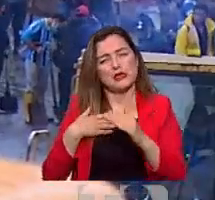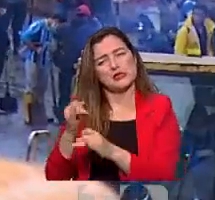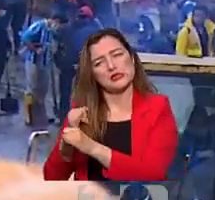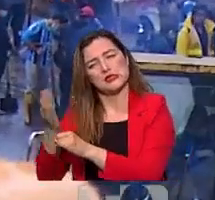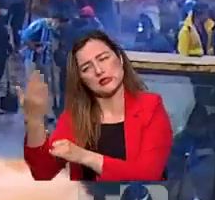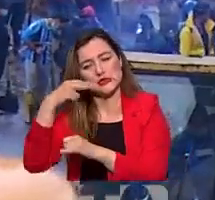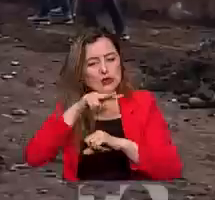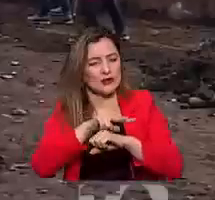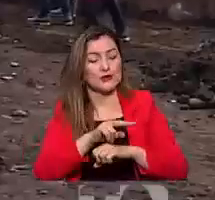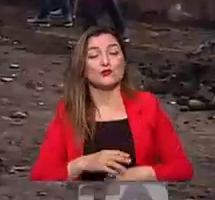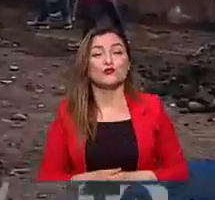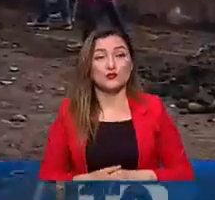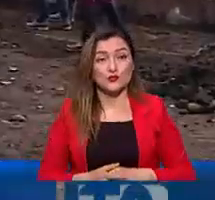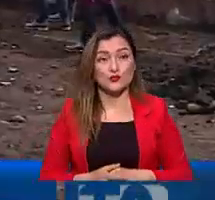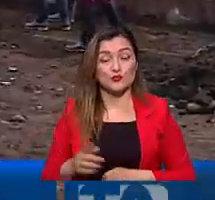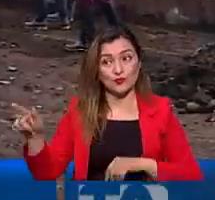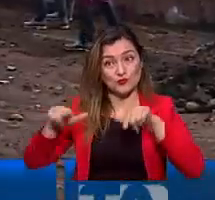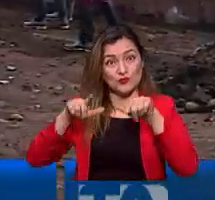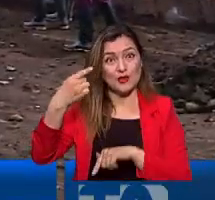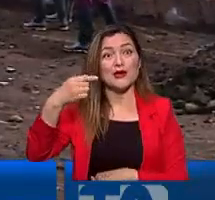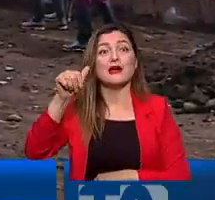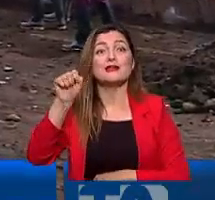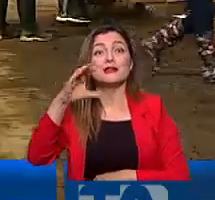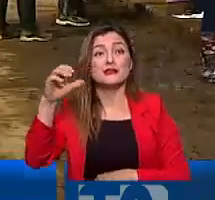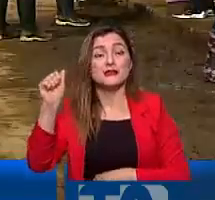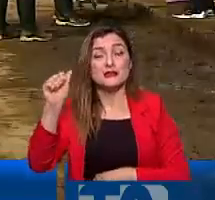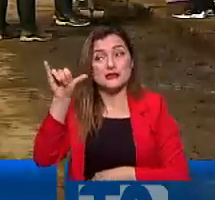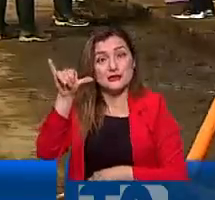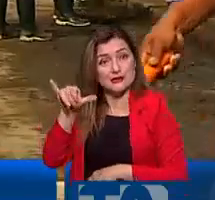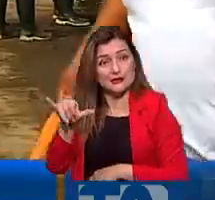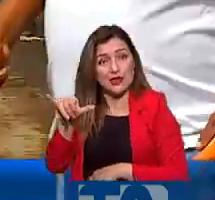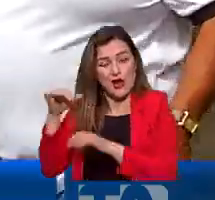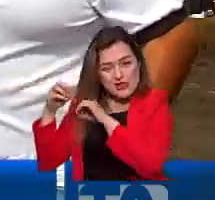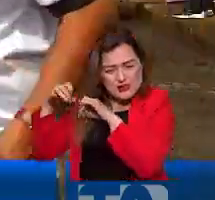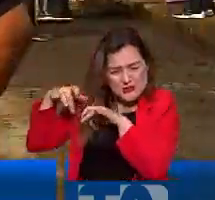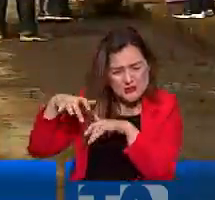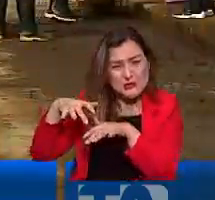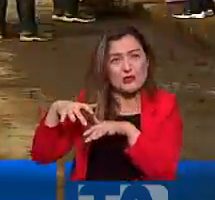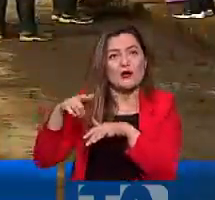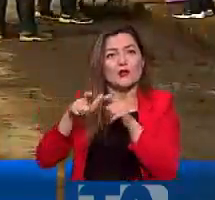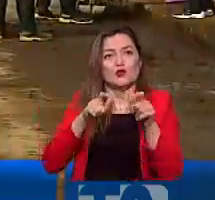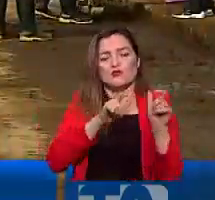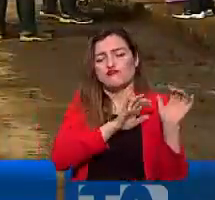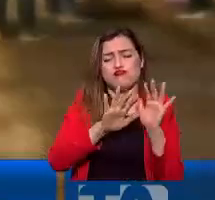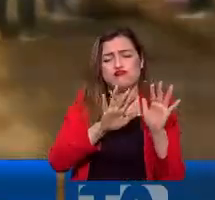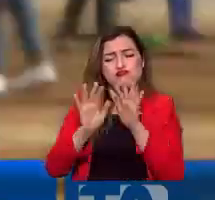La mega minga que se realizó en el sector de La Gasca este sábado reflejó nuevamente la solidaridad quiteña.